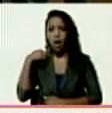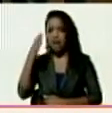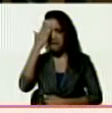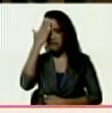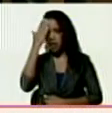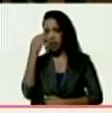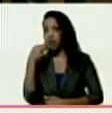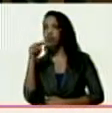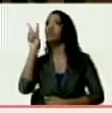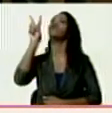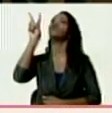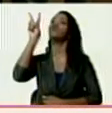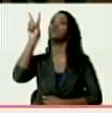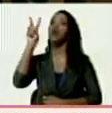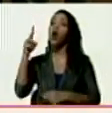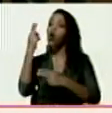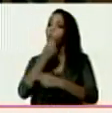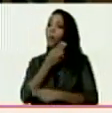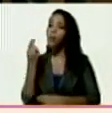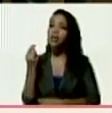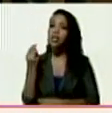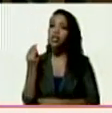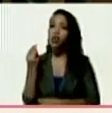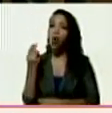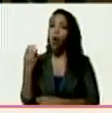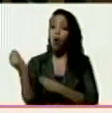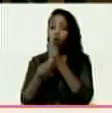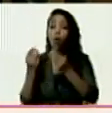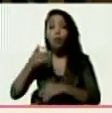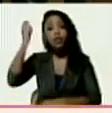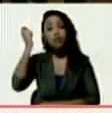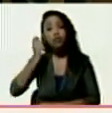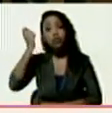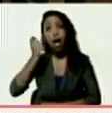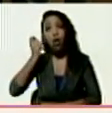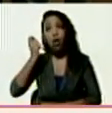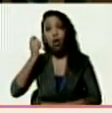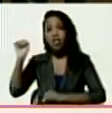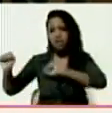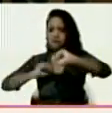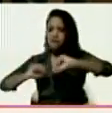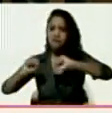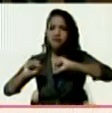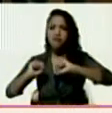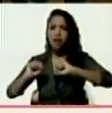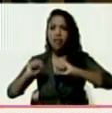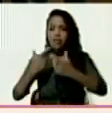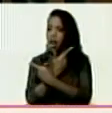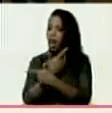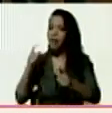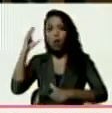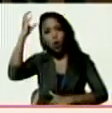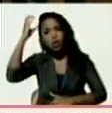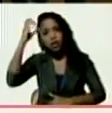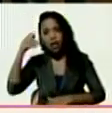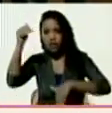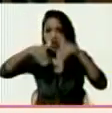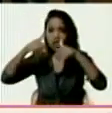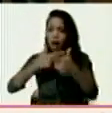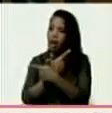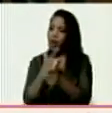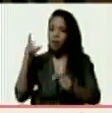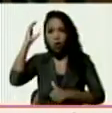el compromiso que tenemos como diputados de actuar de libre conciencia y votar de libre